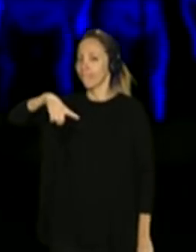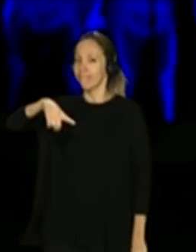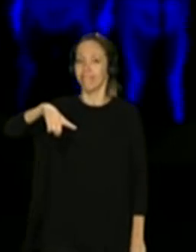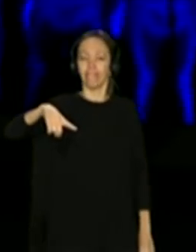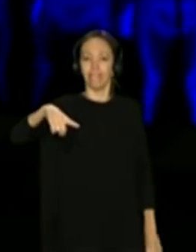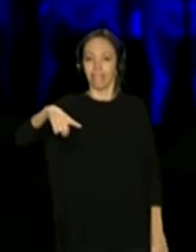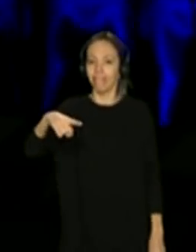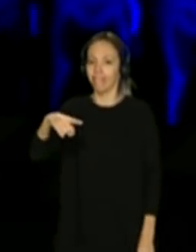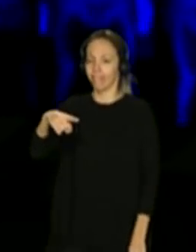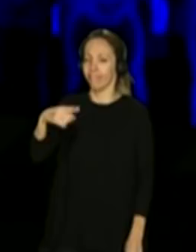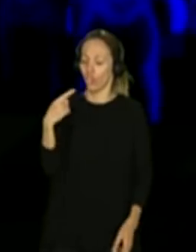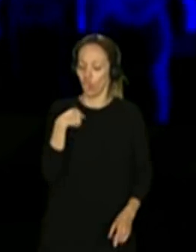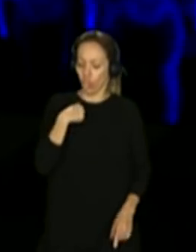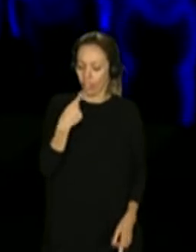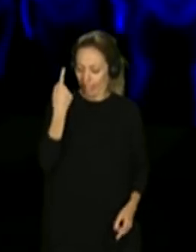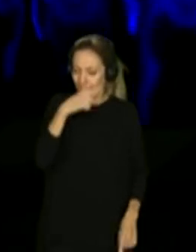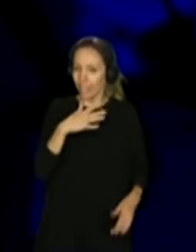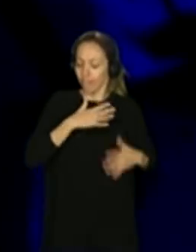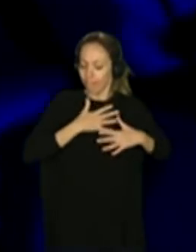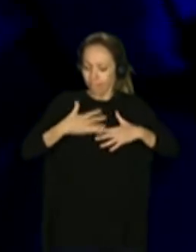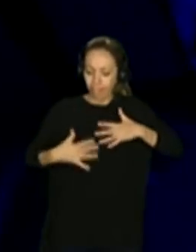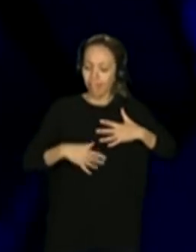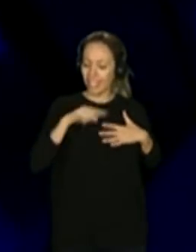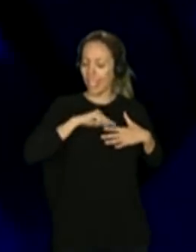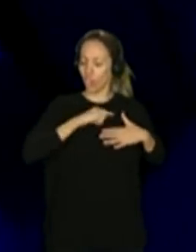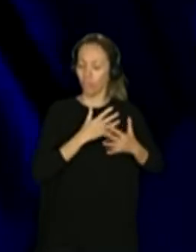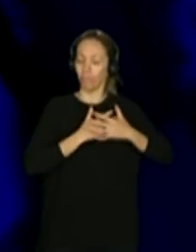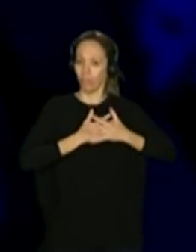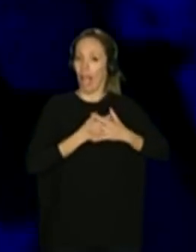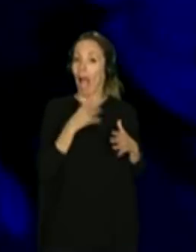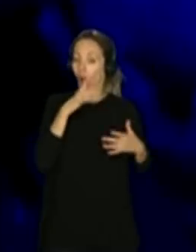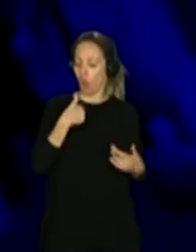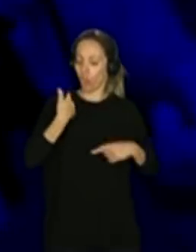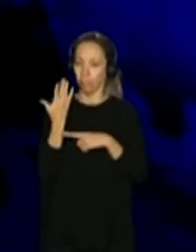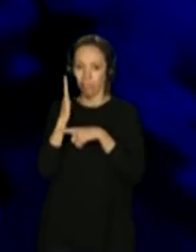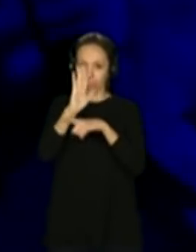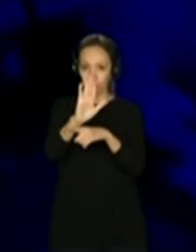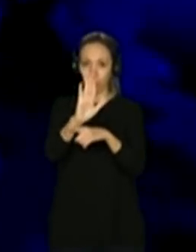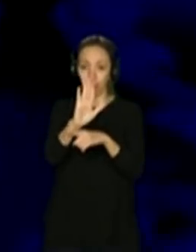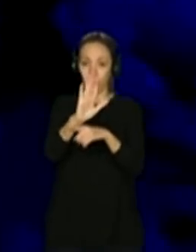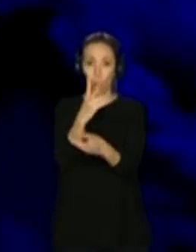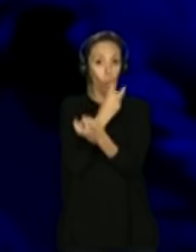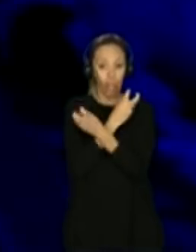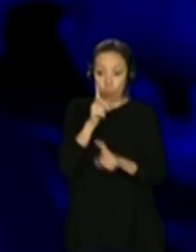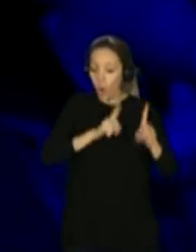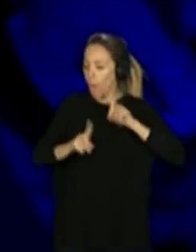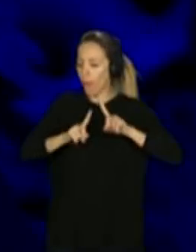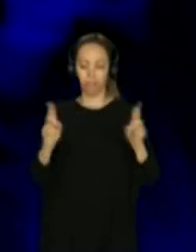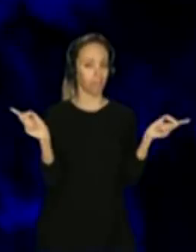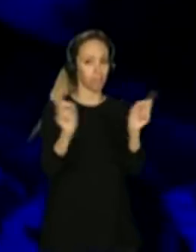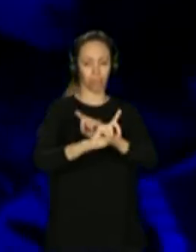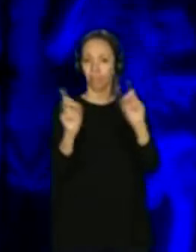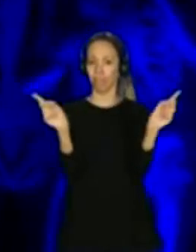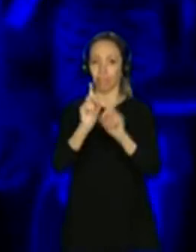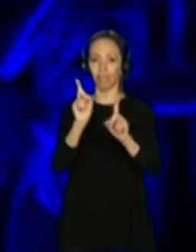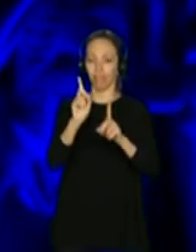ser. Donde yo lo siento, te lo mostraré. No es en mi cuerpo porque